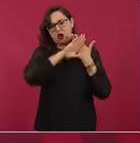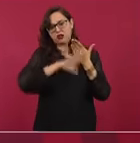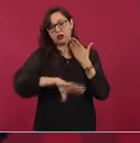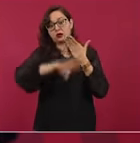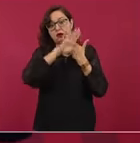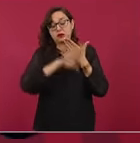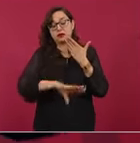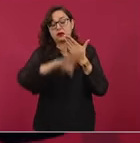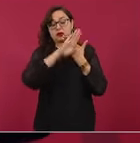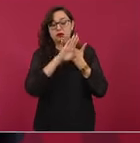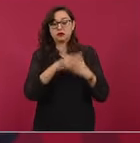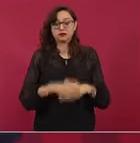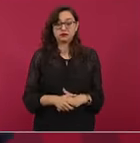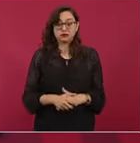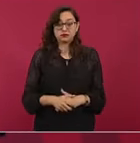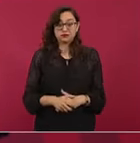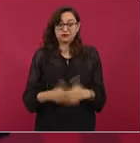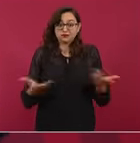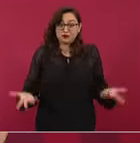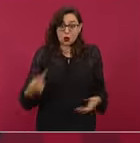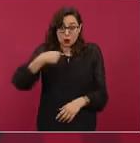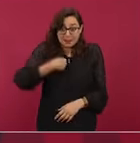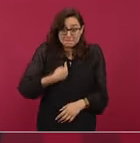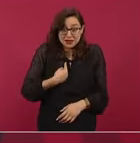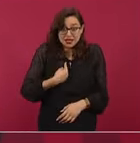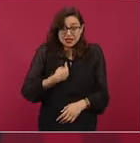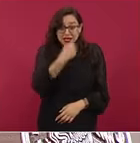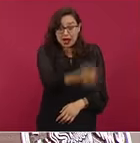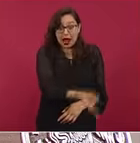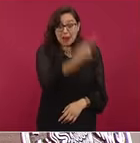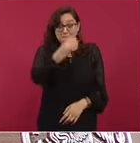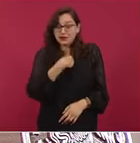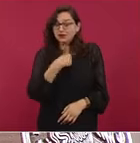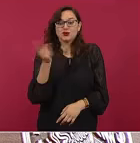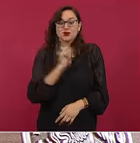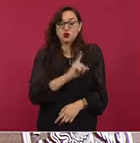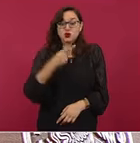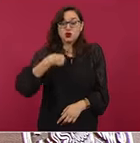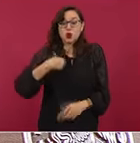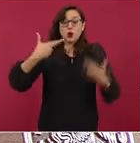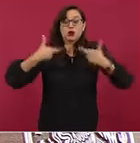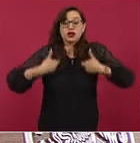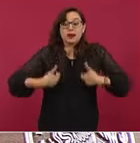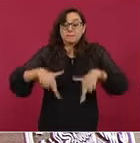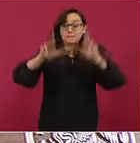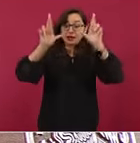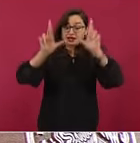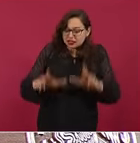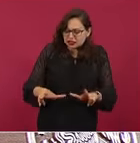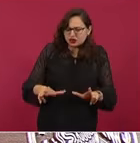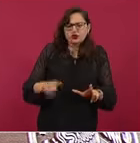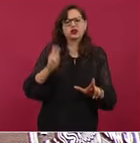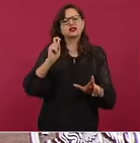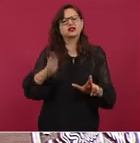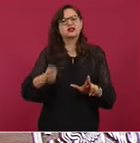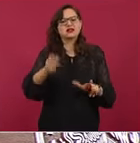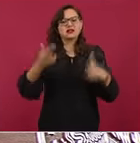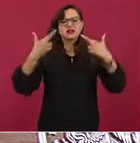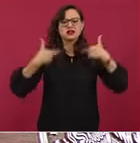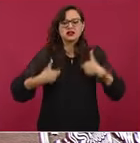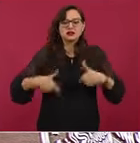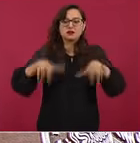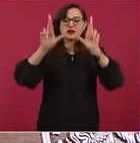y no es Andrés Manuel, es lo que represento. ¿Y qué represento? Pues junto